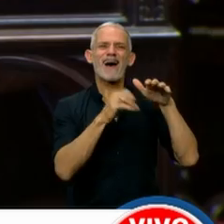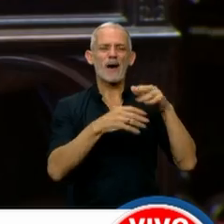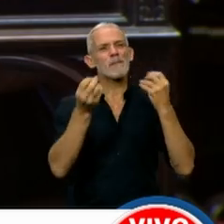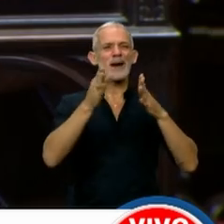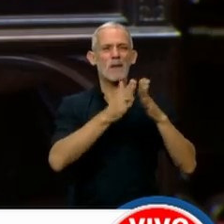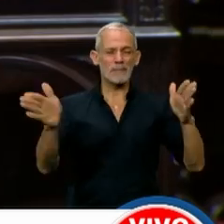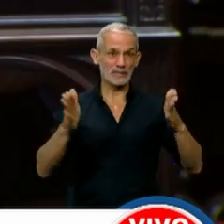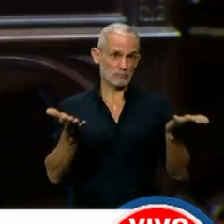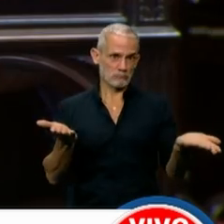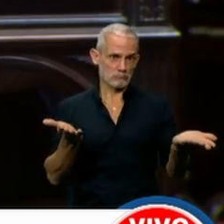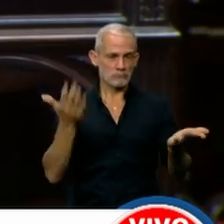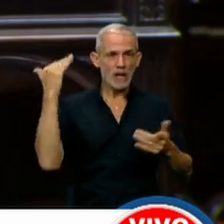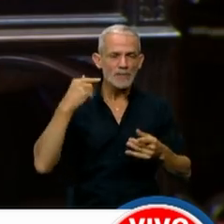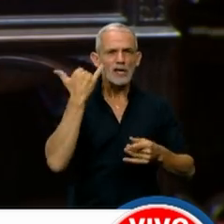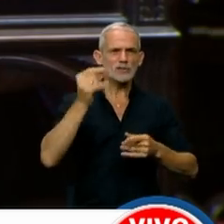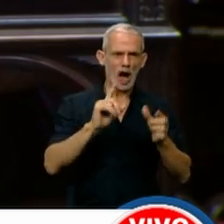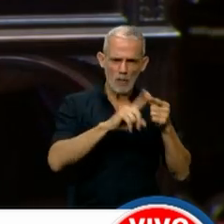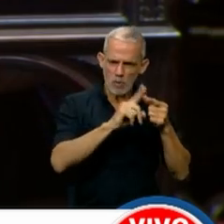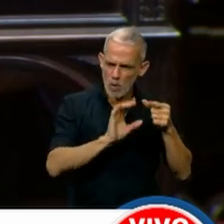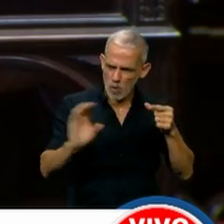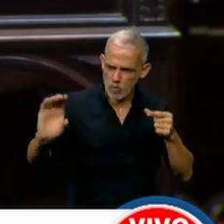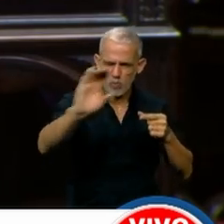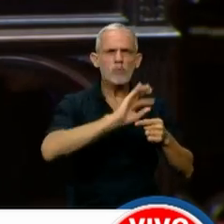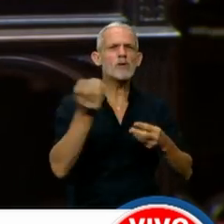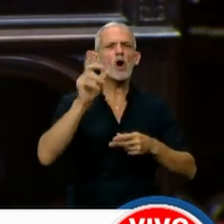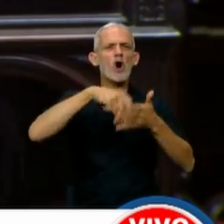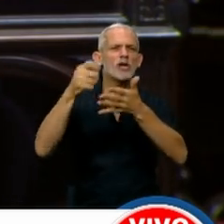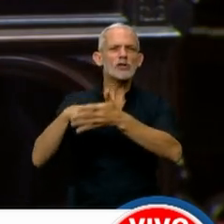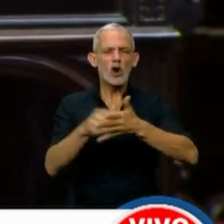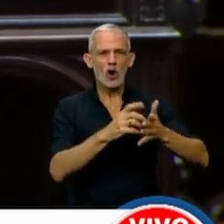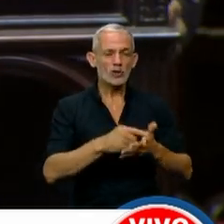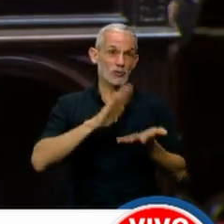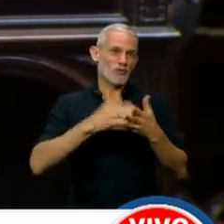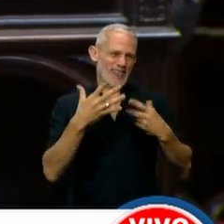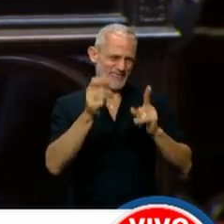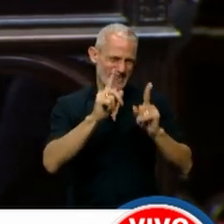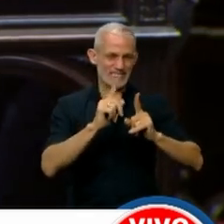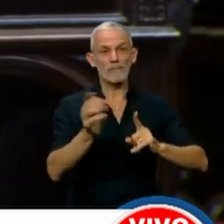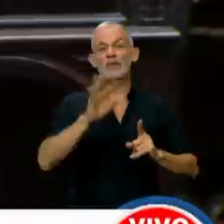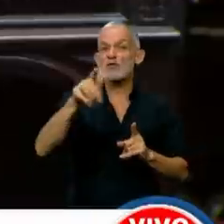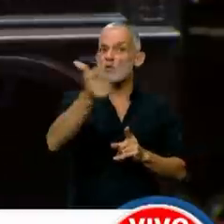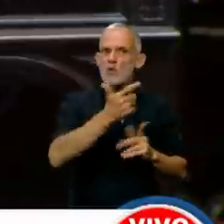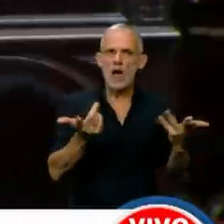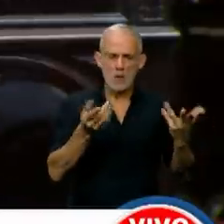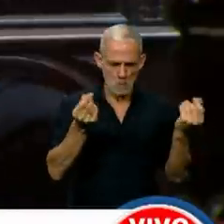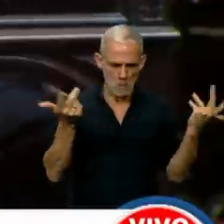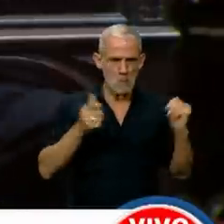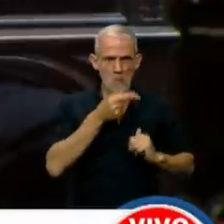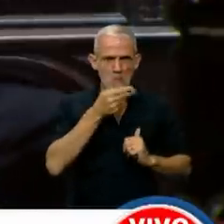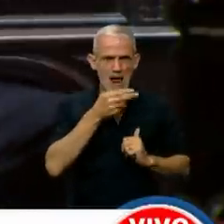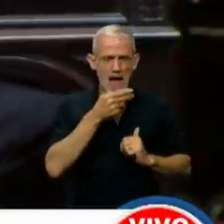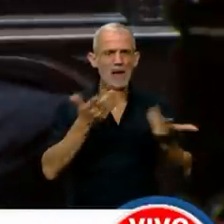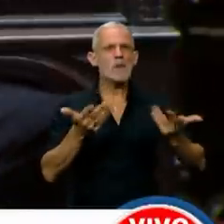que estaba todo el circuito administrativo y de contrataciones dentro de la órbita la defensa no solamente no van a estar la